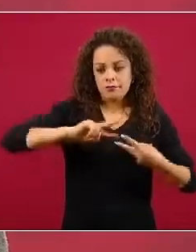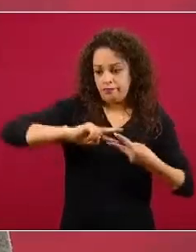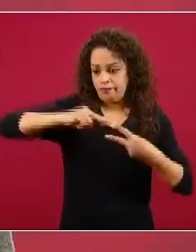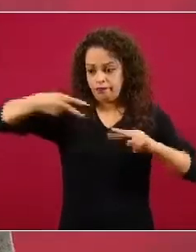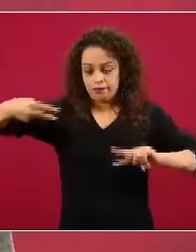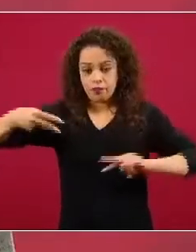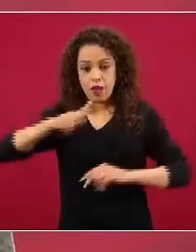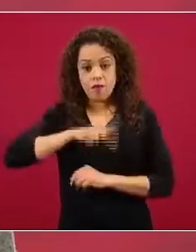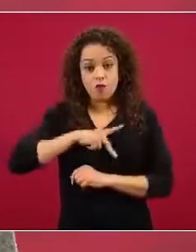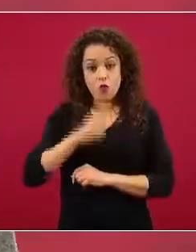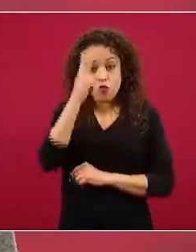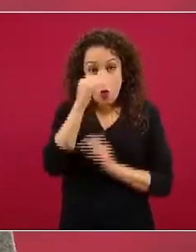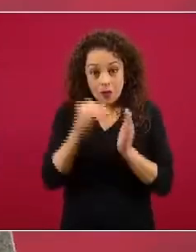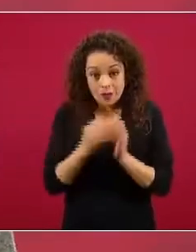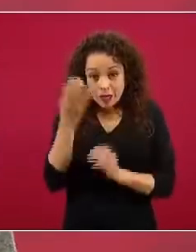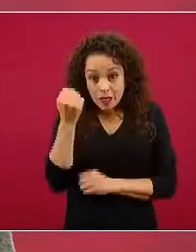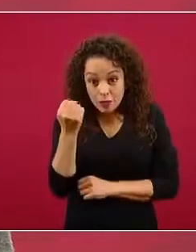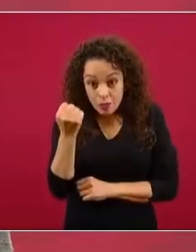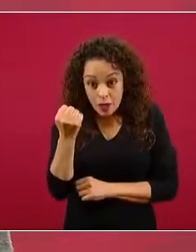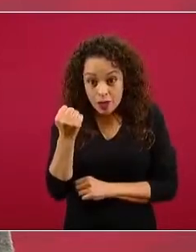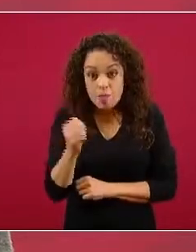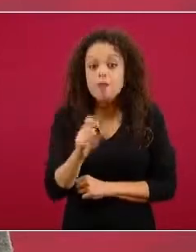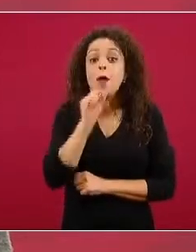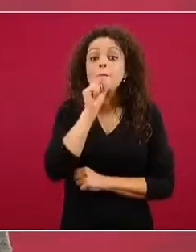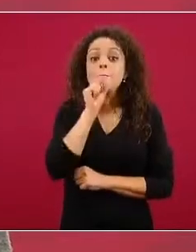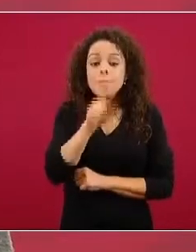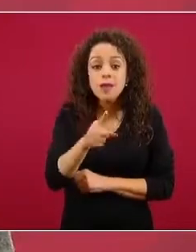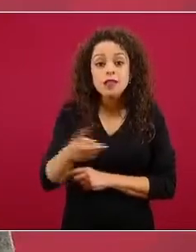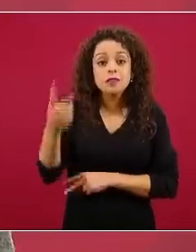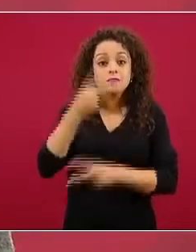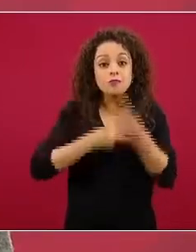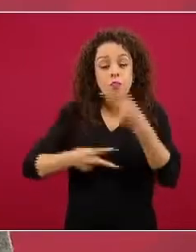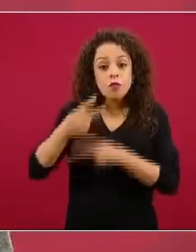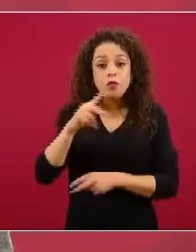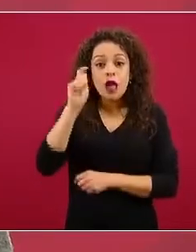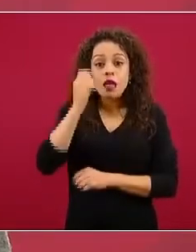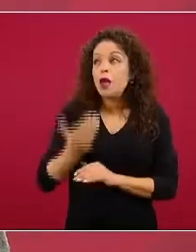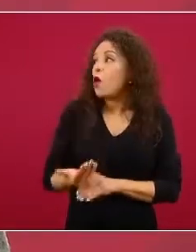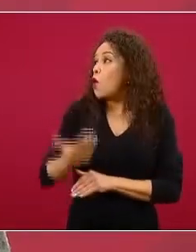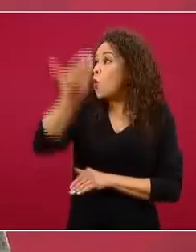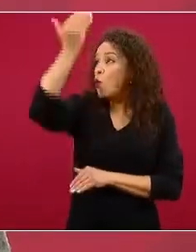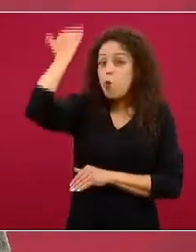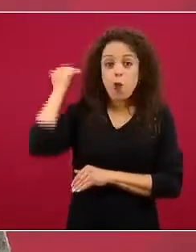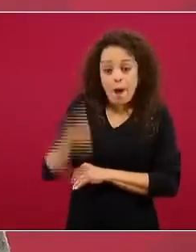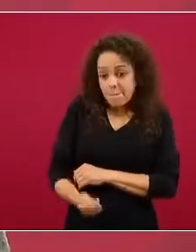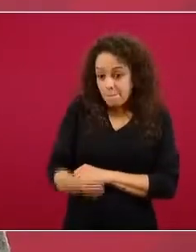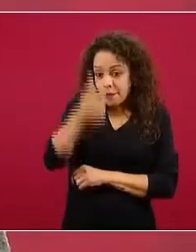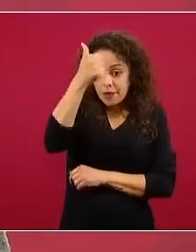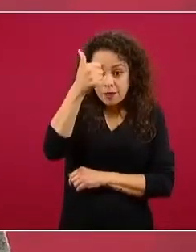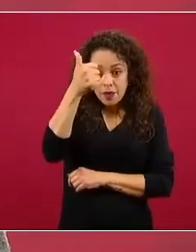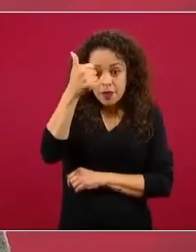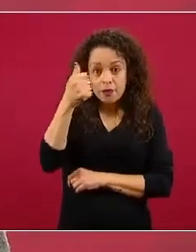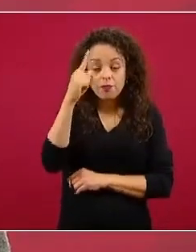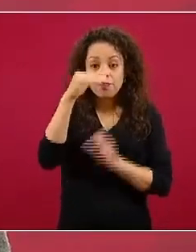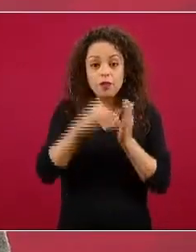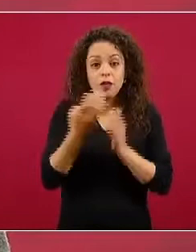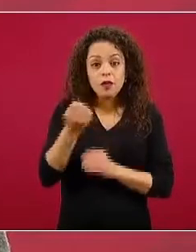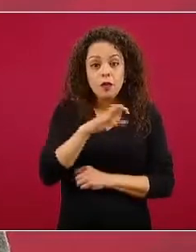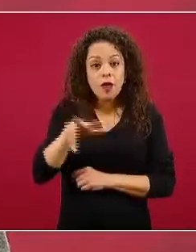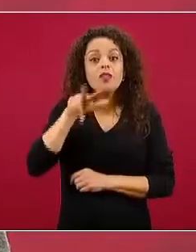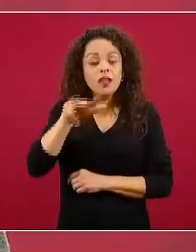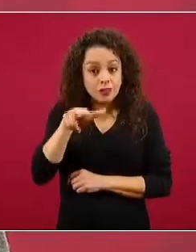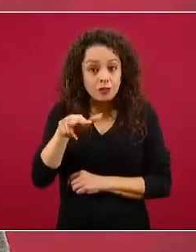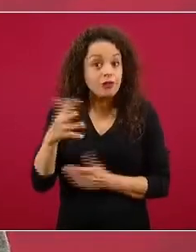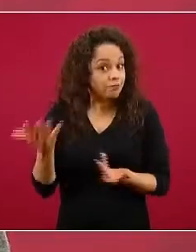2009 todavía venían del original H1N1 de 1918. Pero